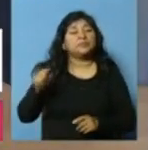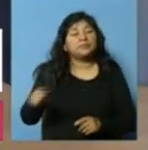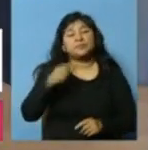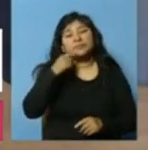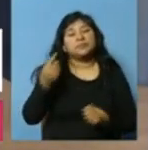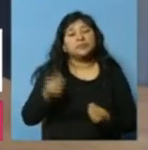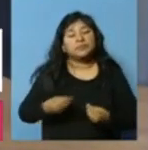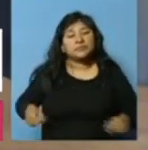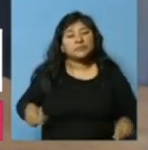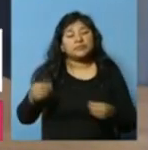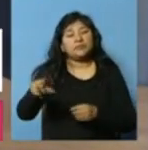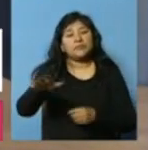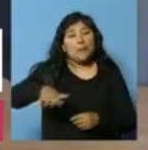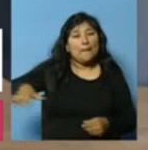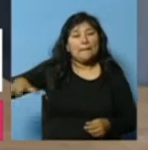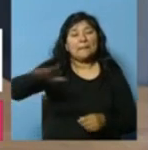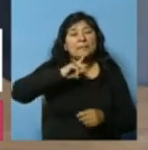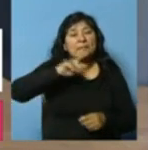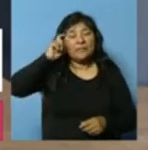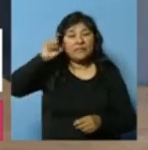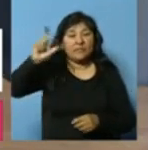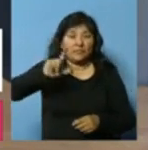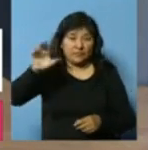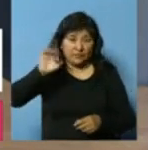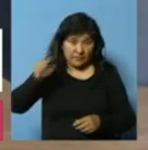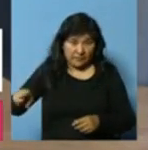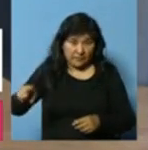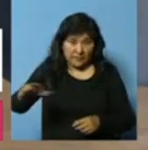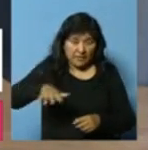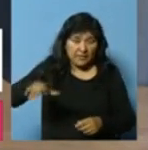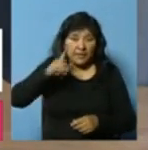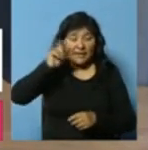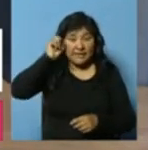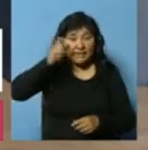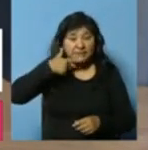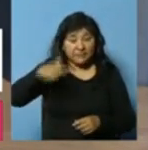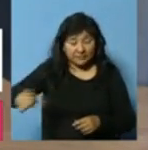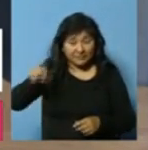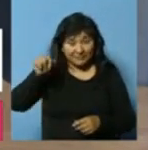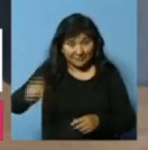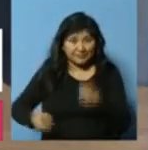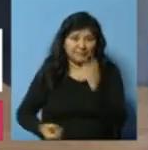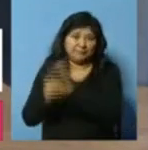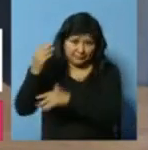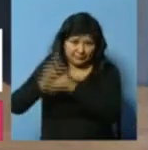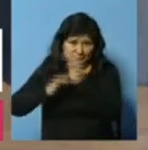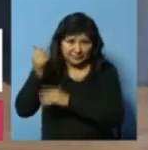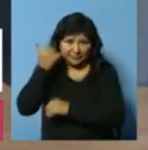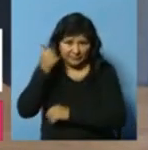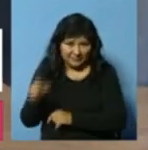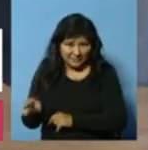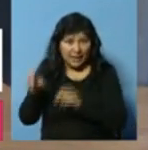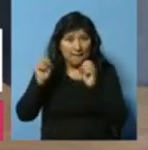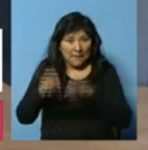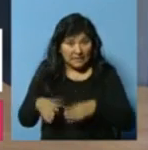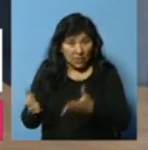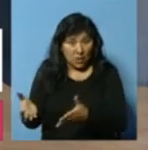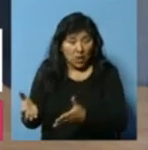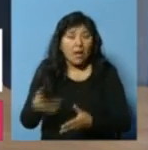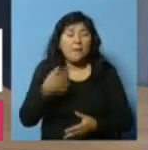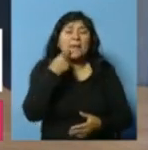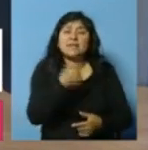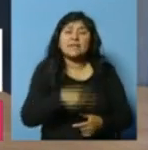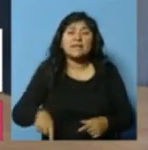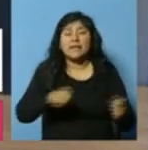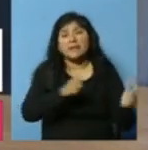el techo hora de delación que ya empezó tenemos el pedido para que se destape ya echar